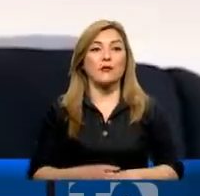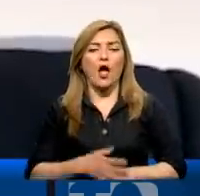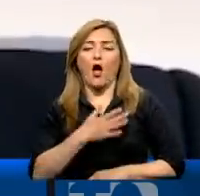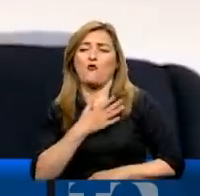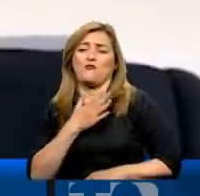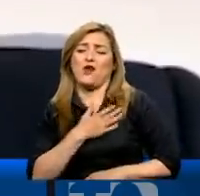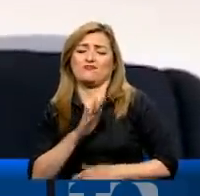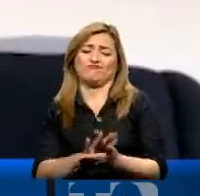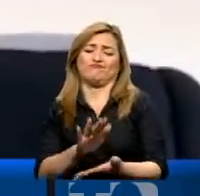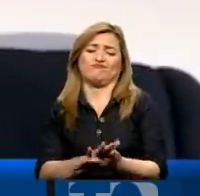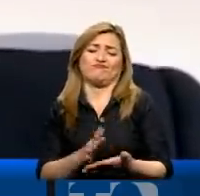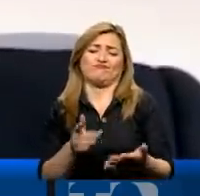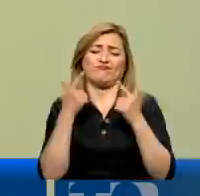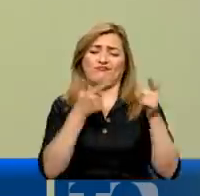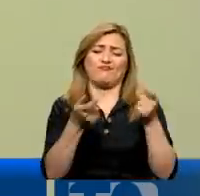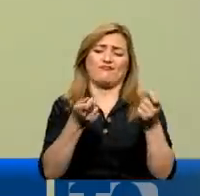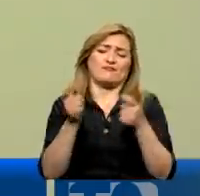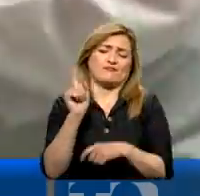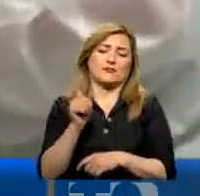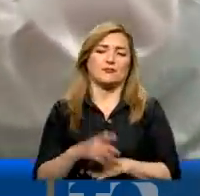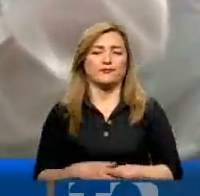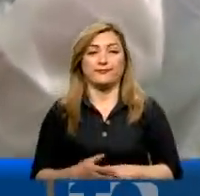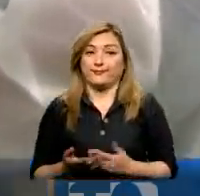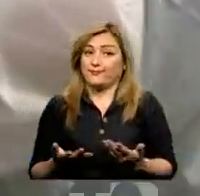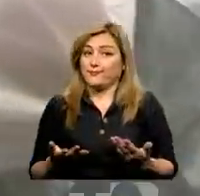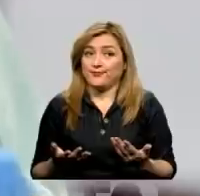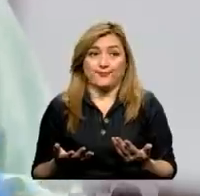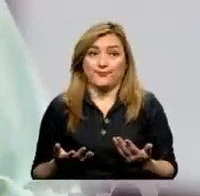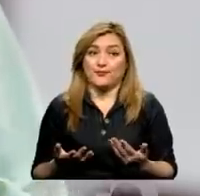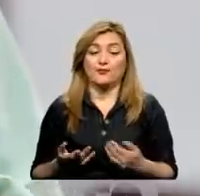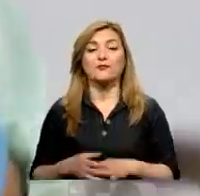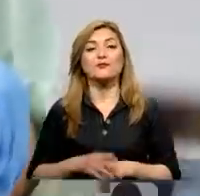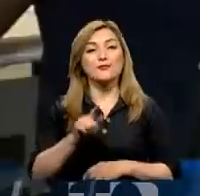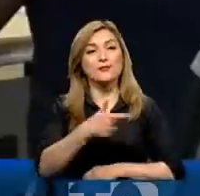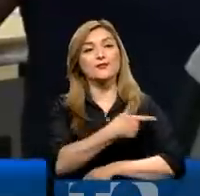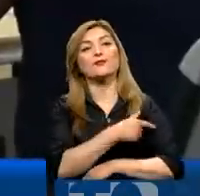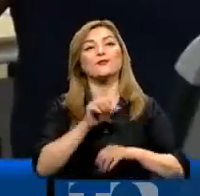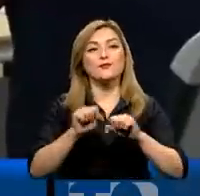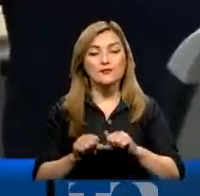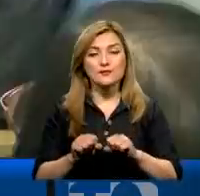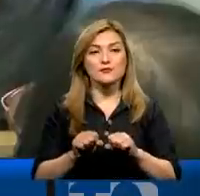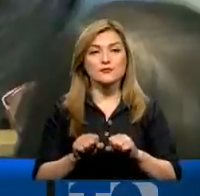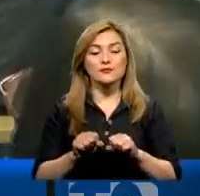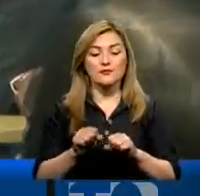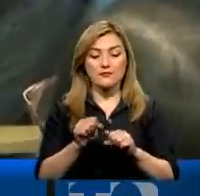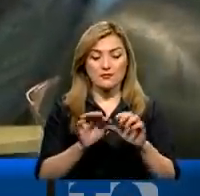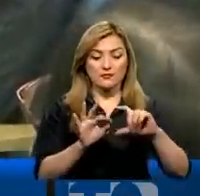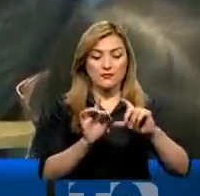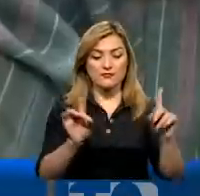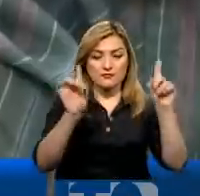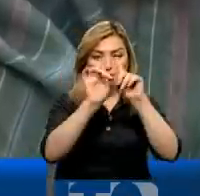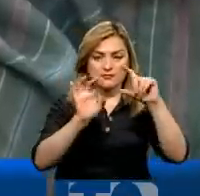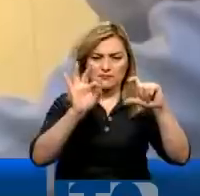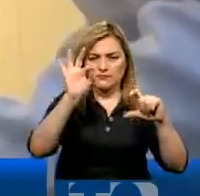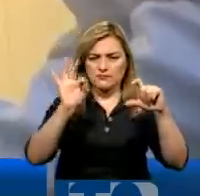sobreconfianza y a dejar de hacer un monitoreo local. Entonces, vacunación sí, pero sin descuidar el manejo de las cifras, en donde coinciden no han sido